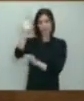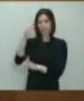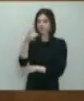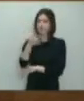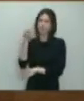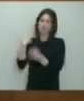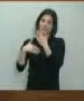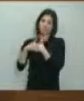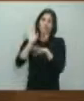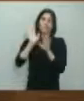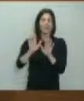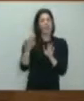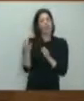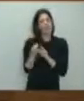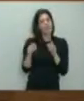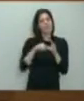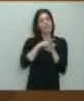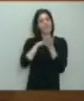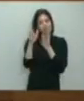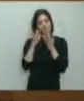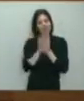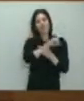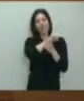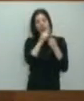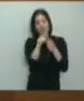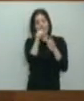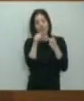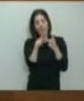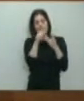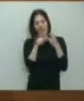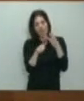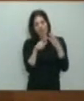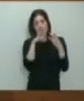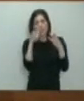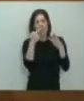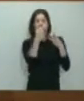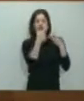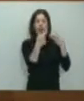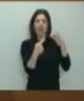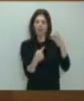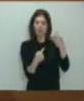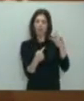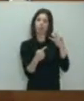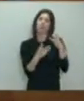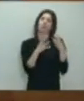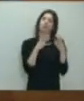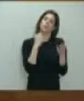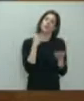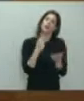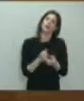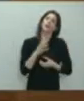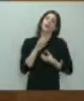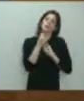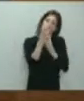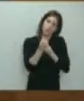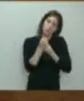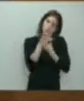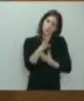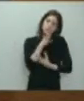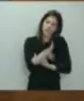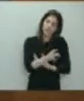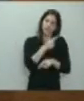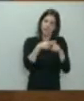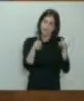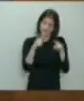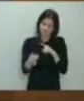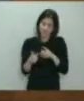proyecto por proyecto porque cada uno de ellos tiene una justificación distinta. Empezaré